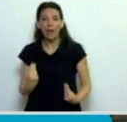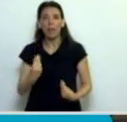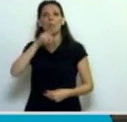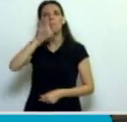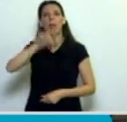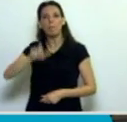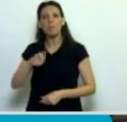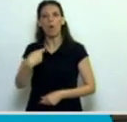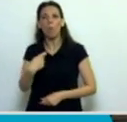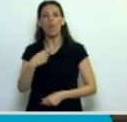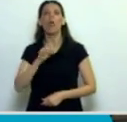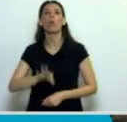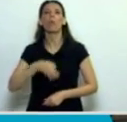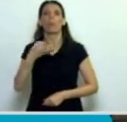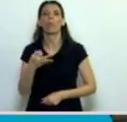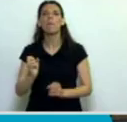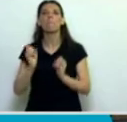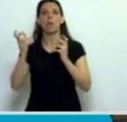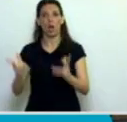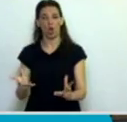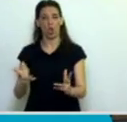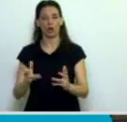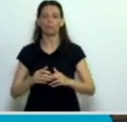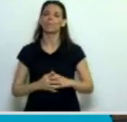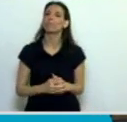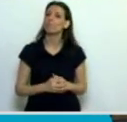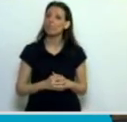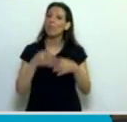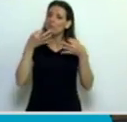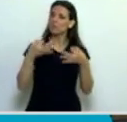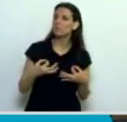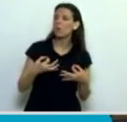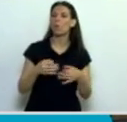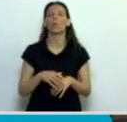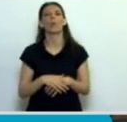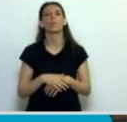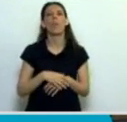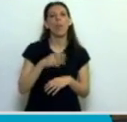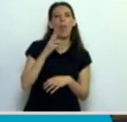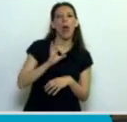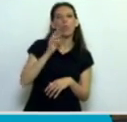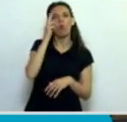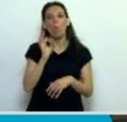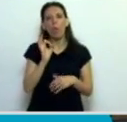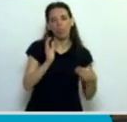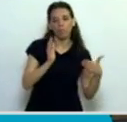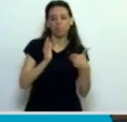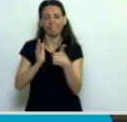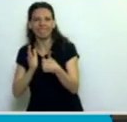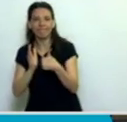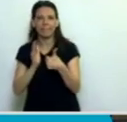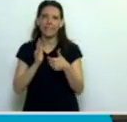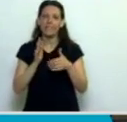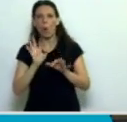cada vez mejor. Lo que es seguro que hacia fines de los 90, la situación de los adultos mayores en